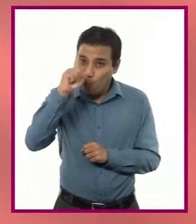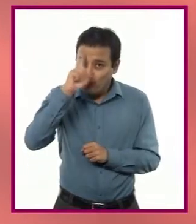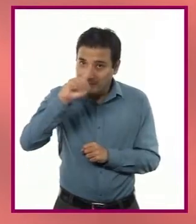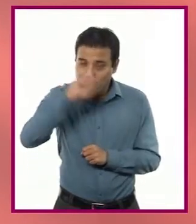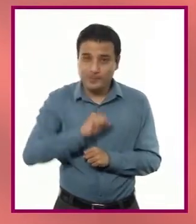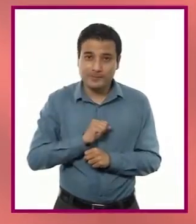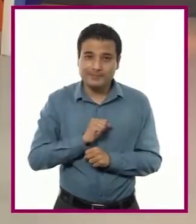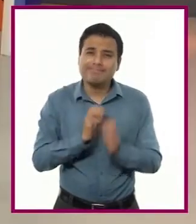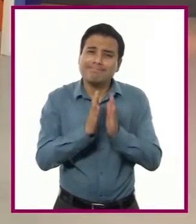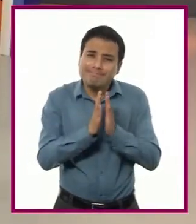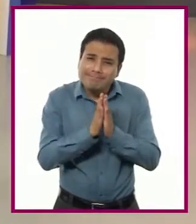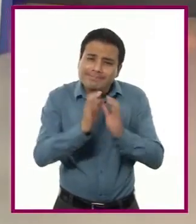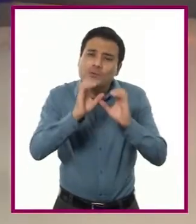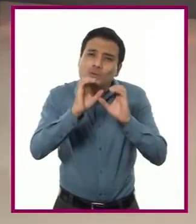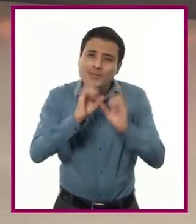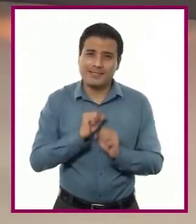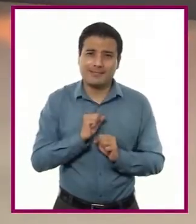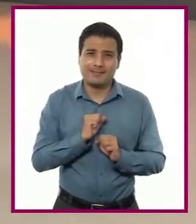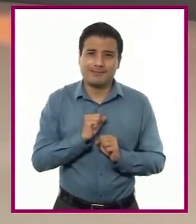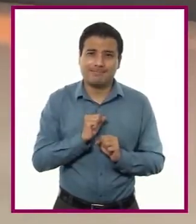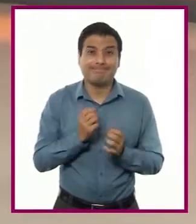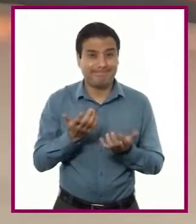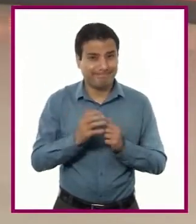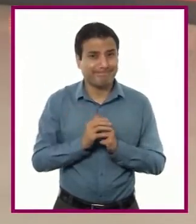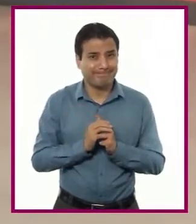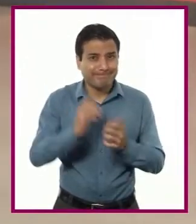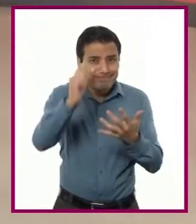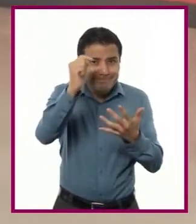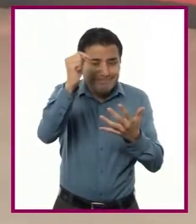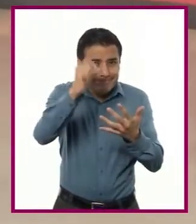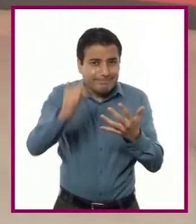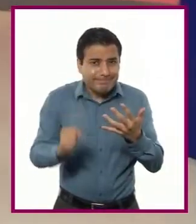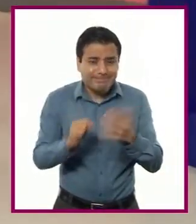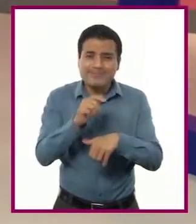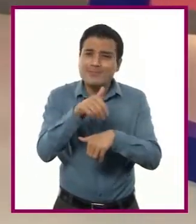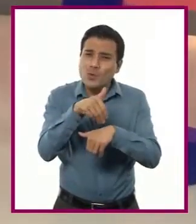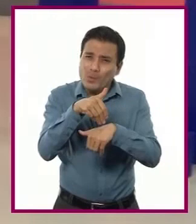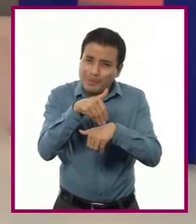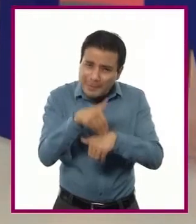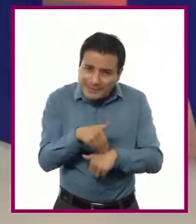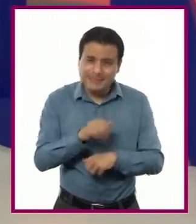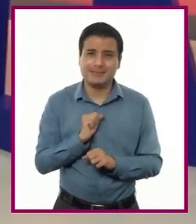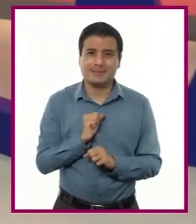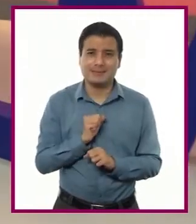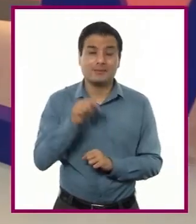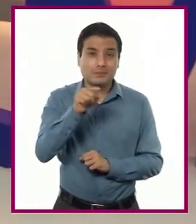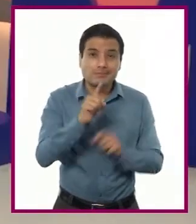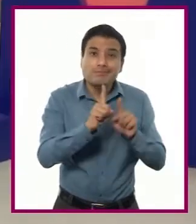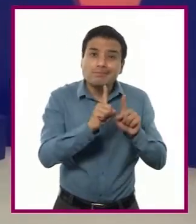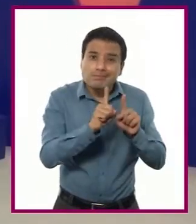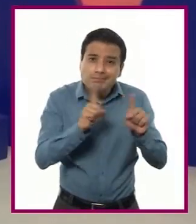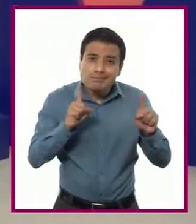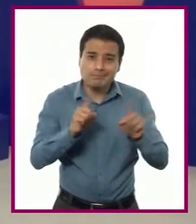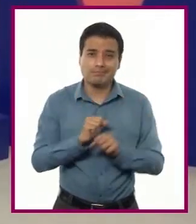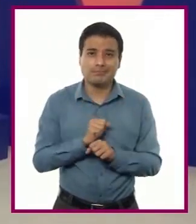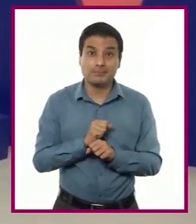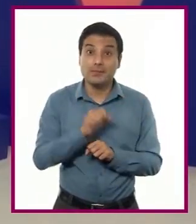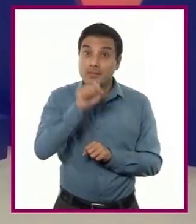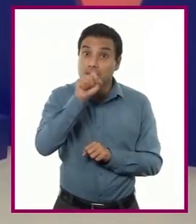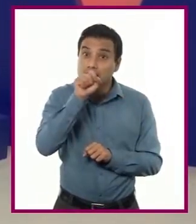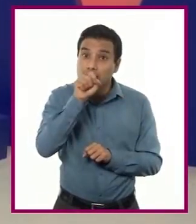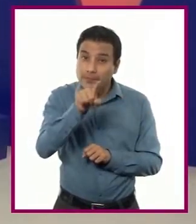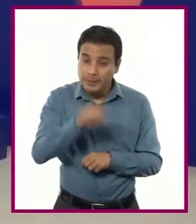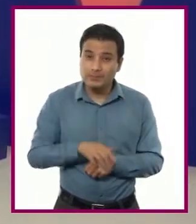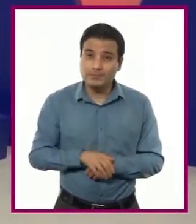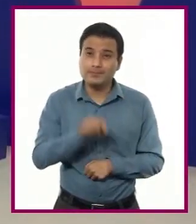Sigamos cuidándonos, atendamos a las indicaciones de higiene y de mantener la sana distancia. Además, hay que procurar